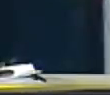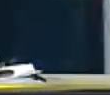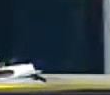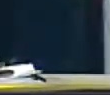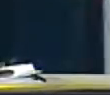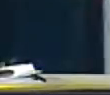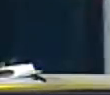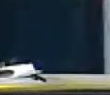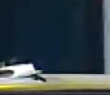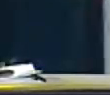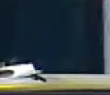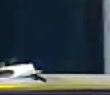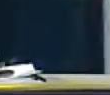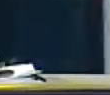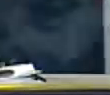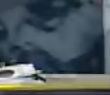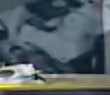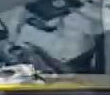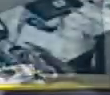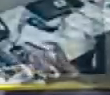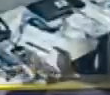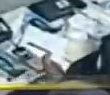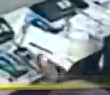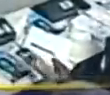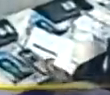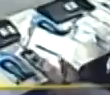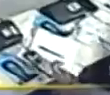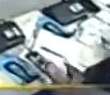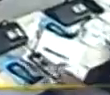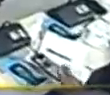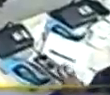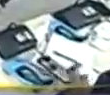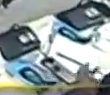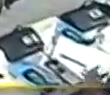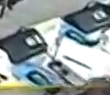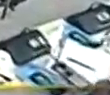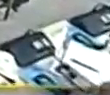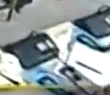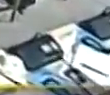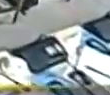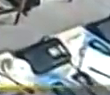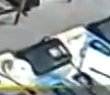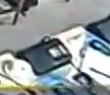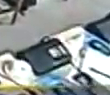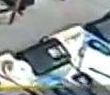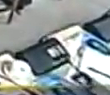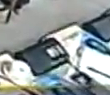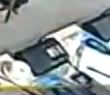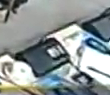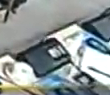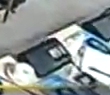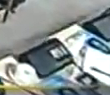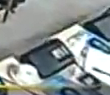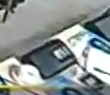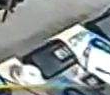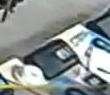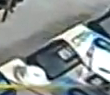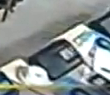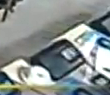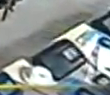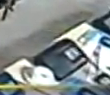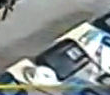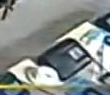Táchira, Freddy. Por amor al Táchira, es la consigna. Así es. Bueno, para que ustedes